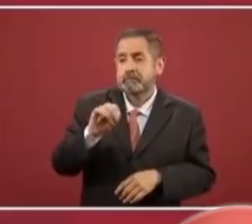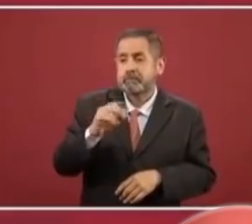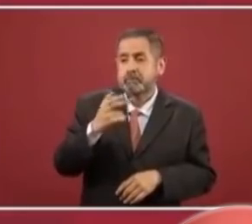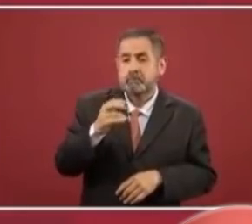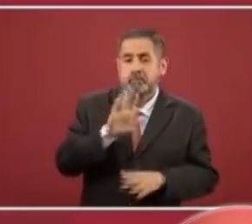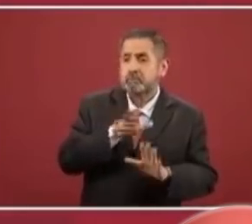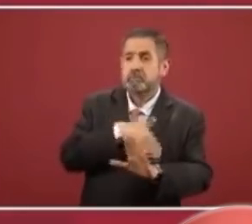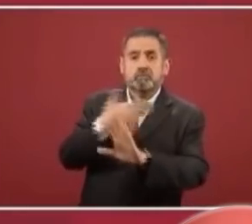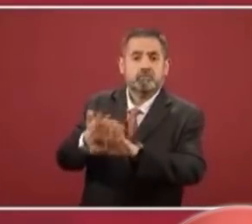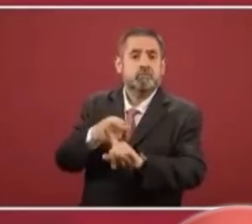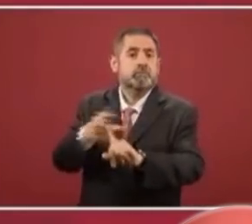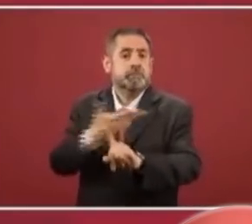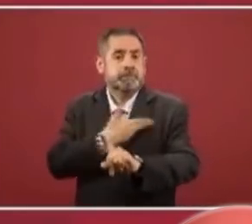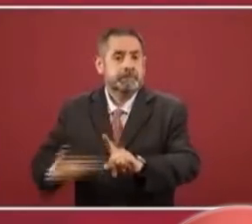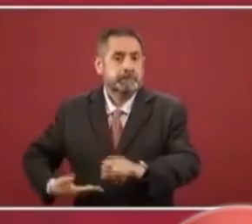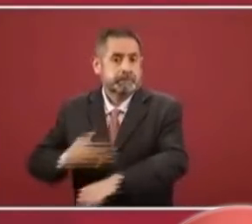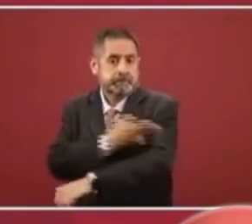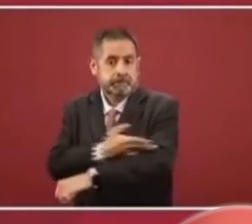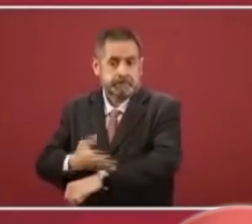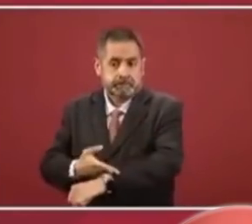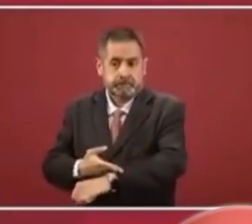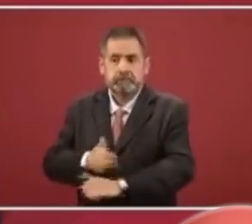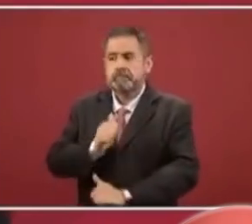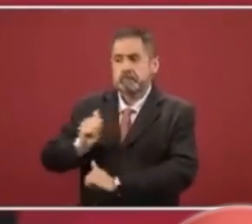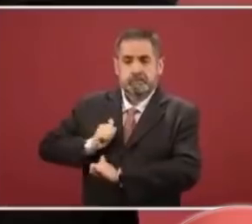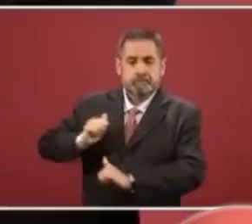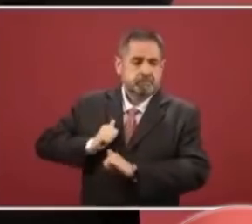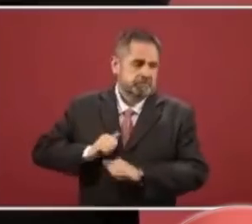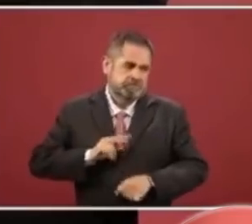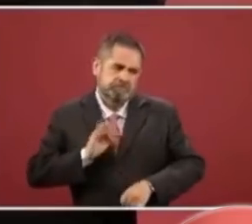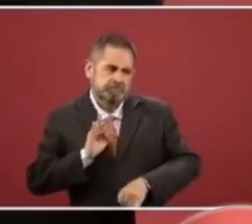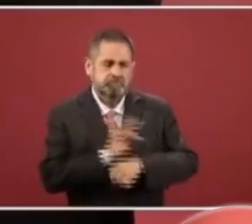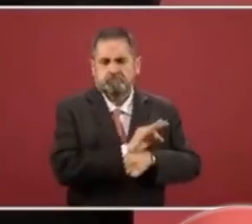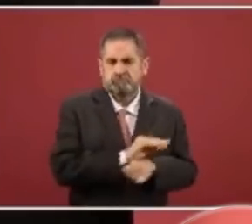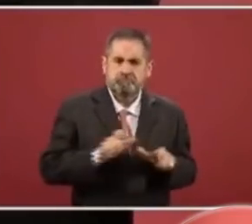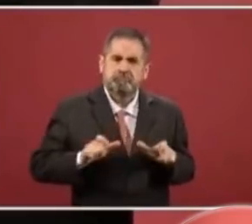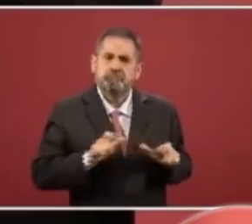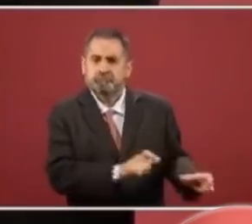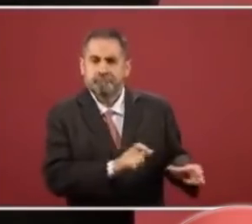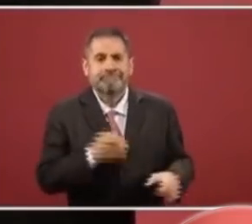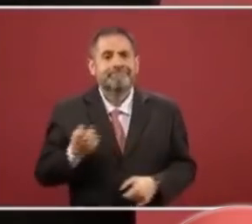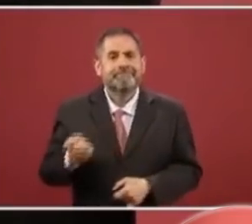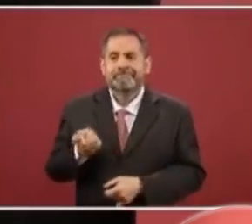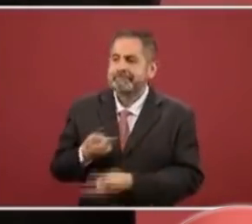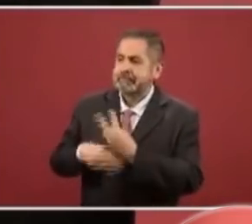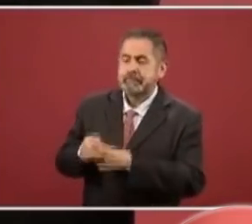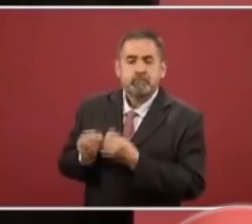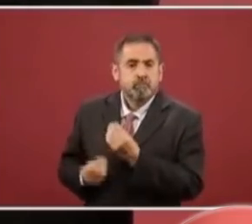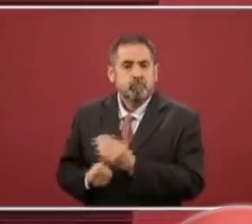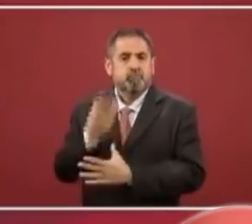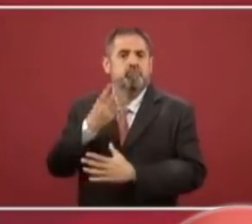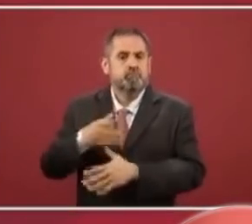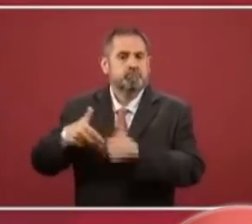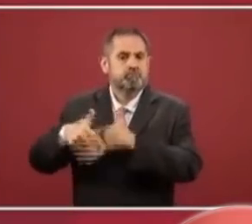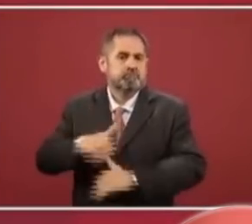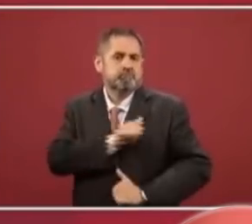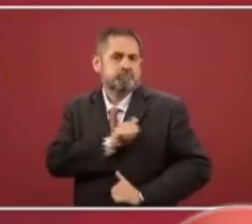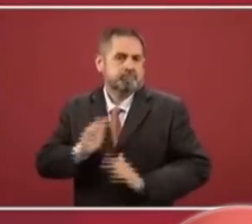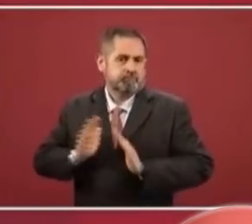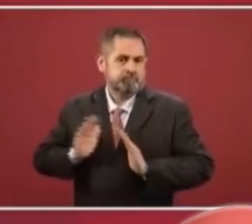contra del presidente Madero. Así surge este ejército.